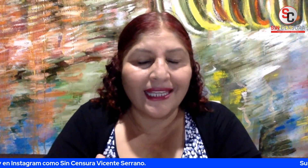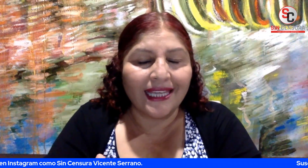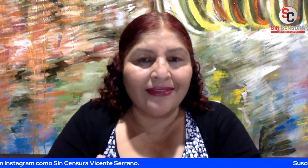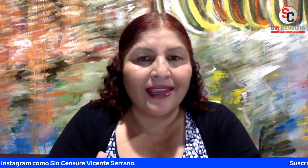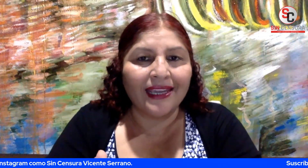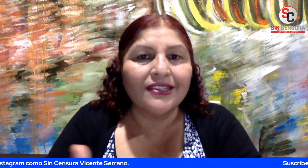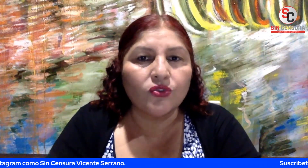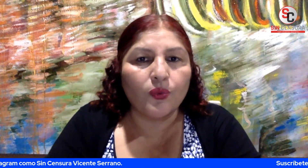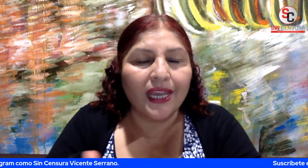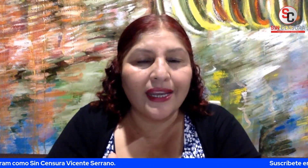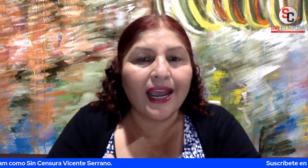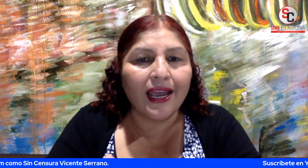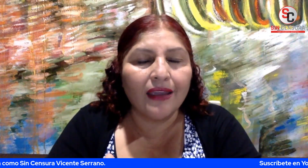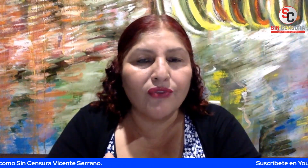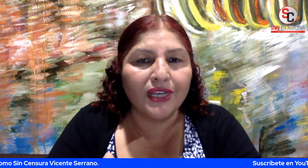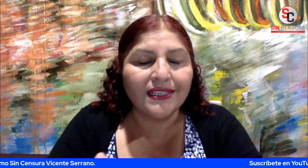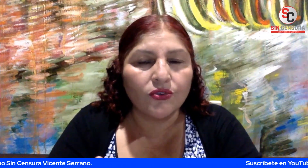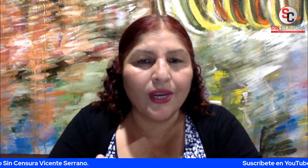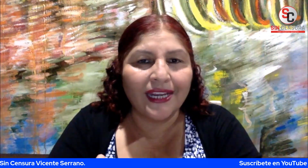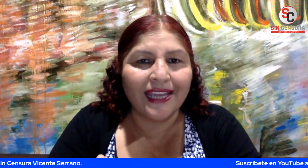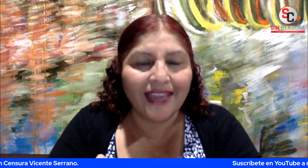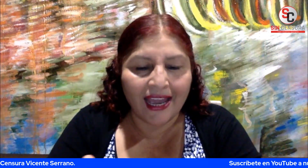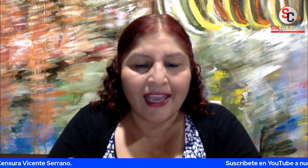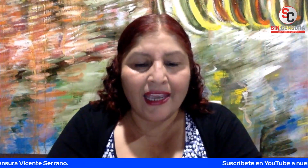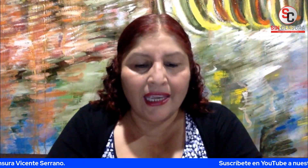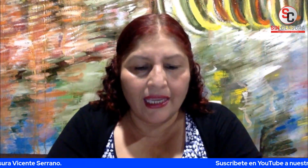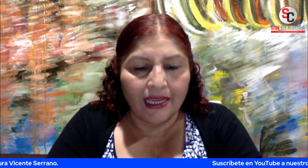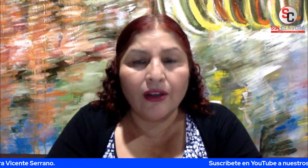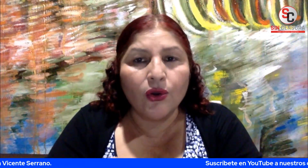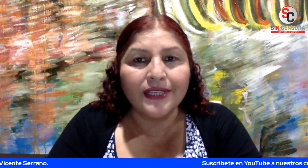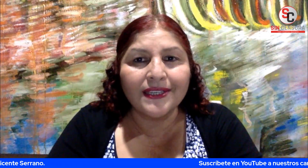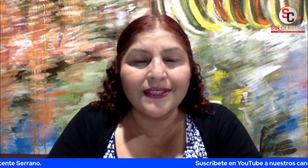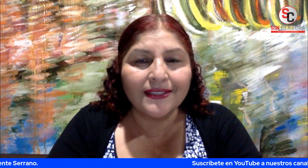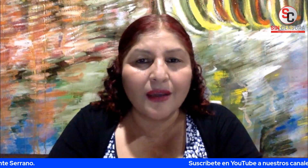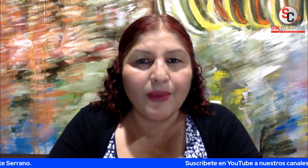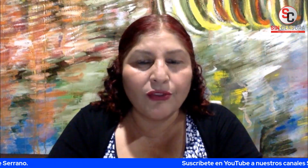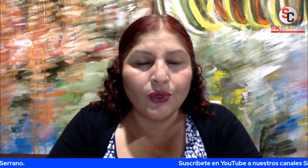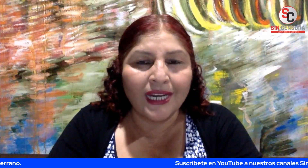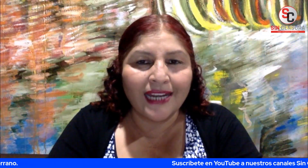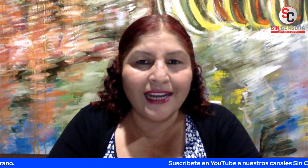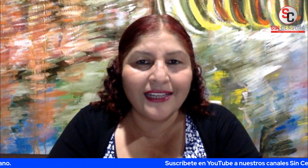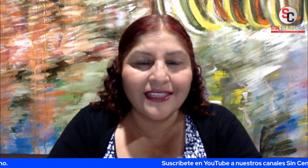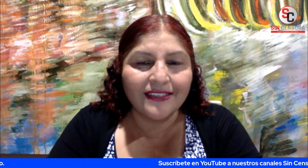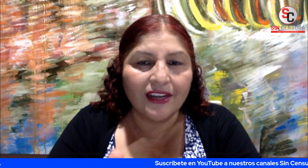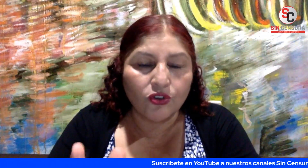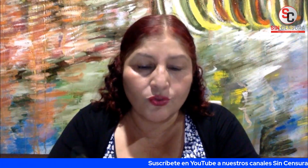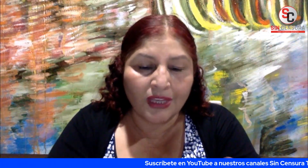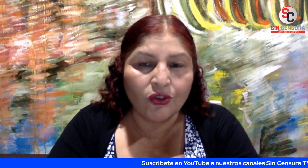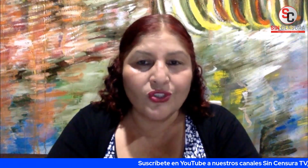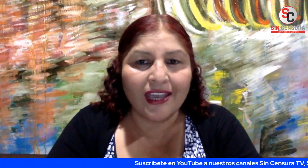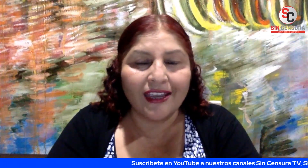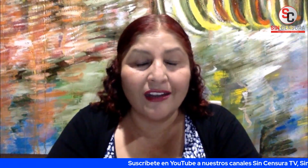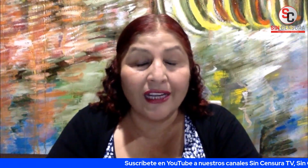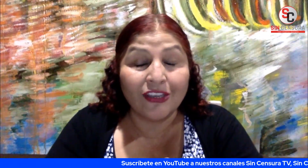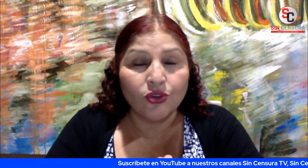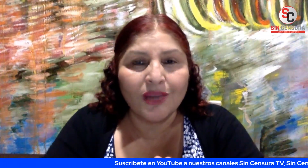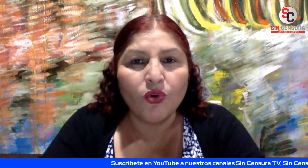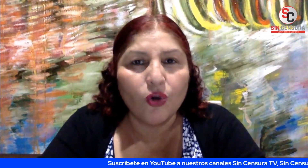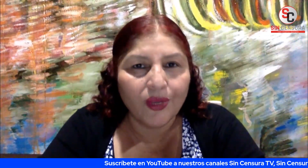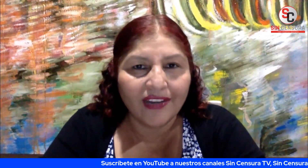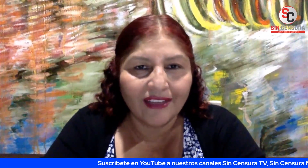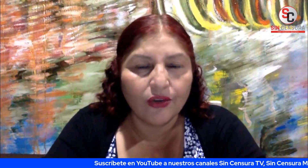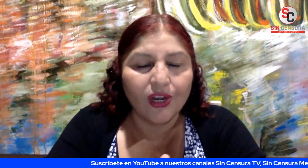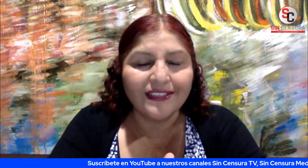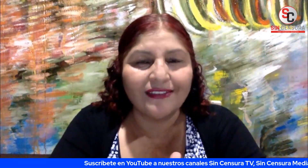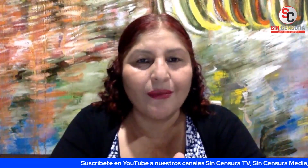del presidente que estuviera Francisco N. allá. Y lo que se está escapando en el análisis de los medios que yo